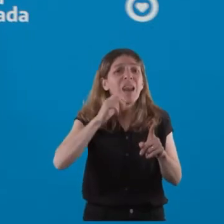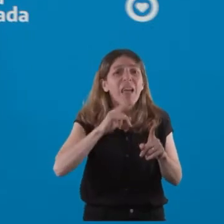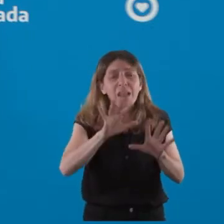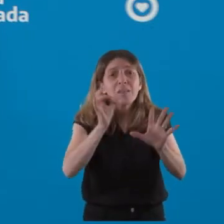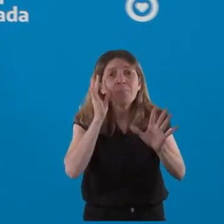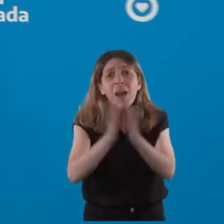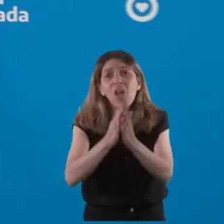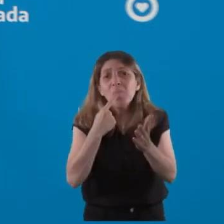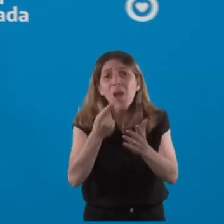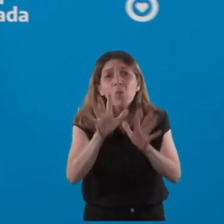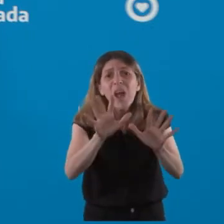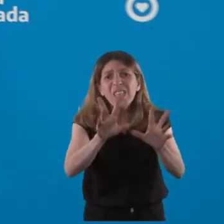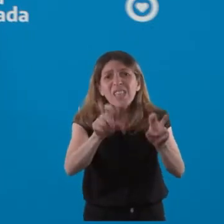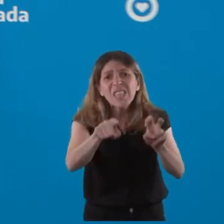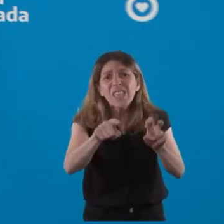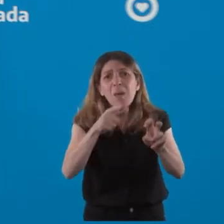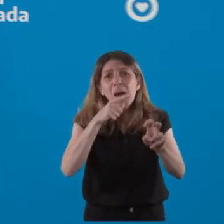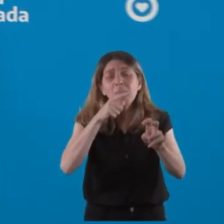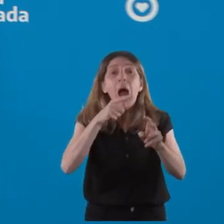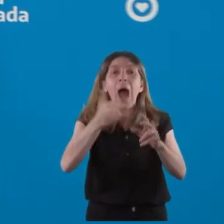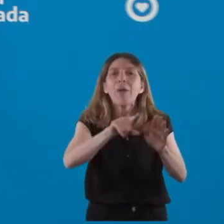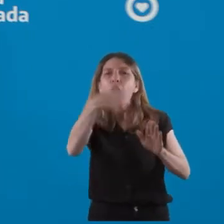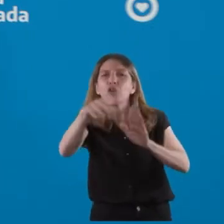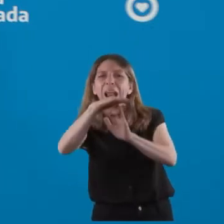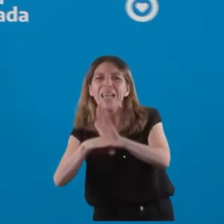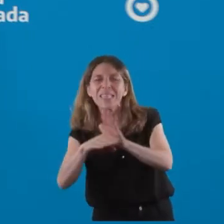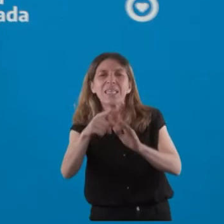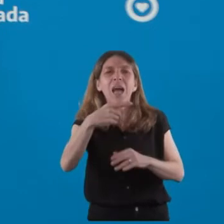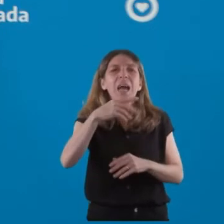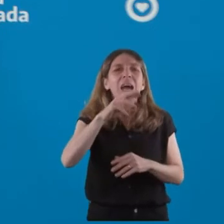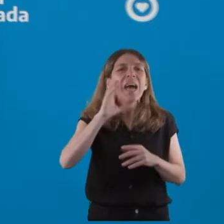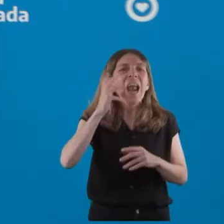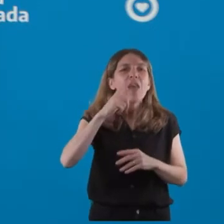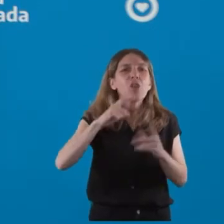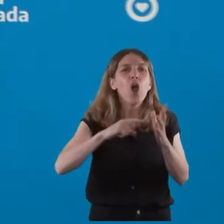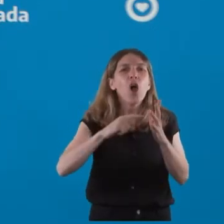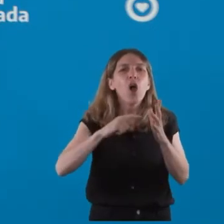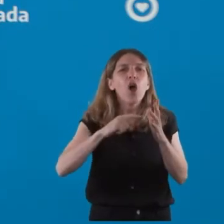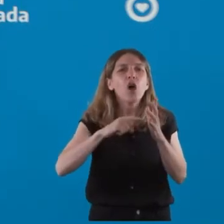seguir con estas preguntas porque él estaba en una segunda lista y no lo había visto martín fernández de radio ciudad